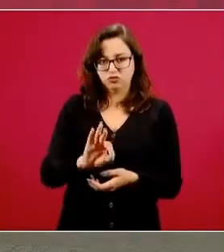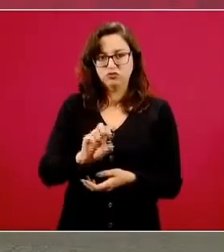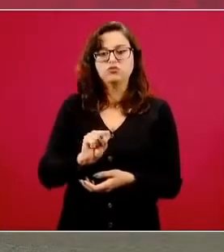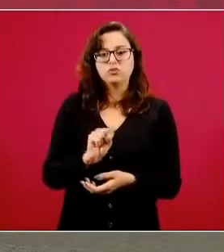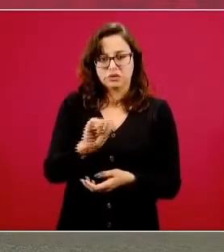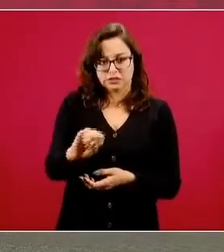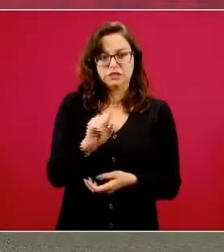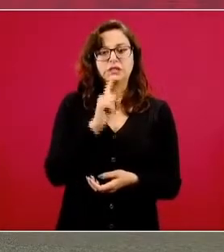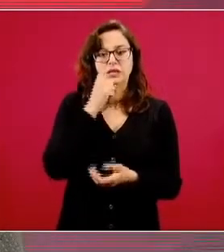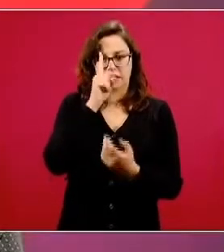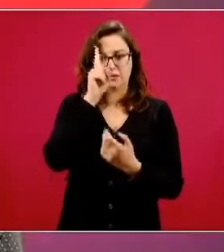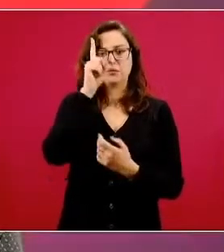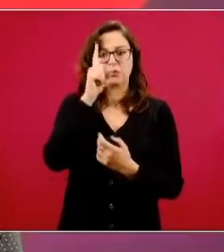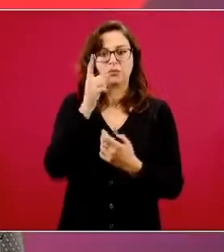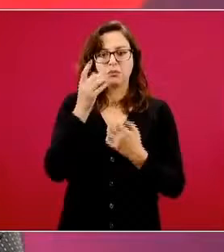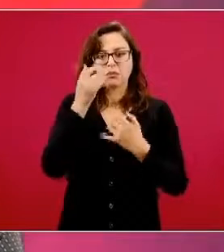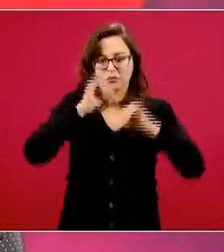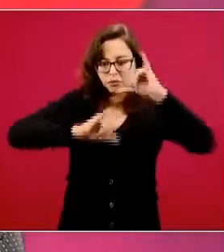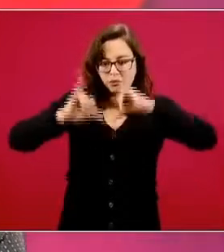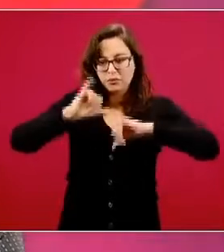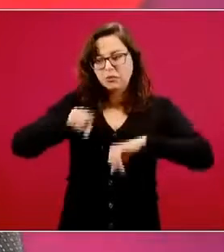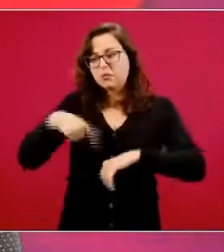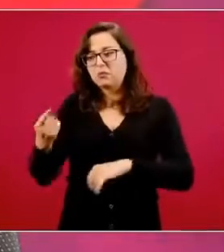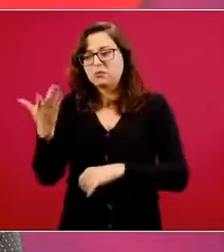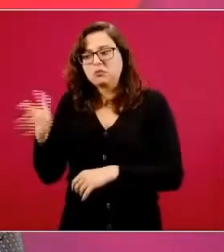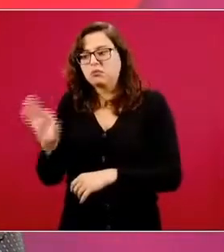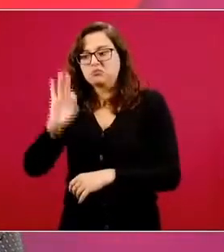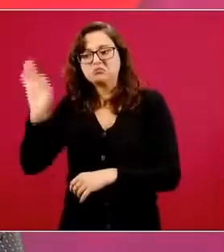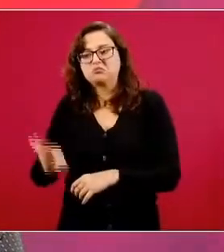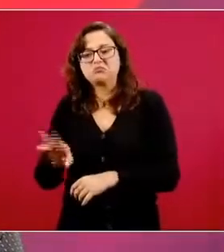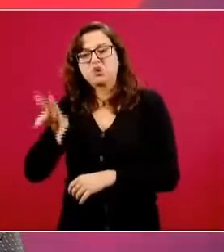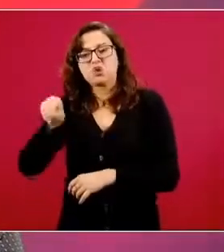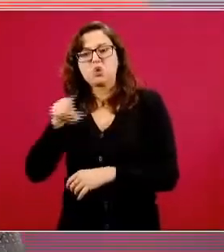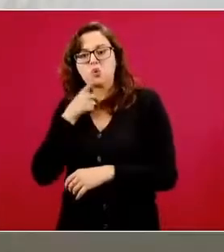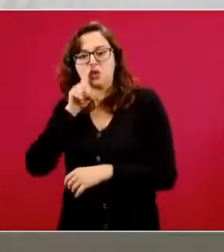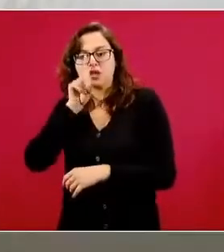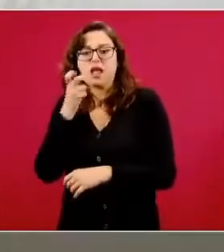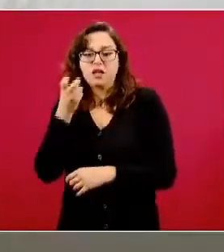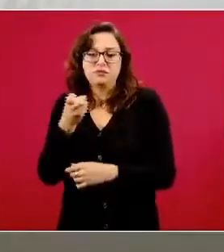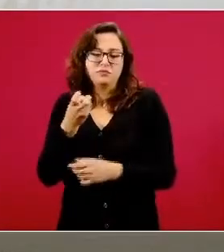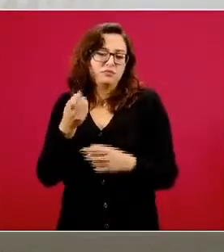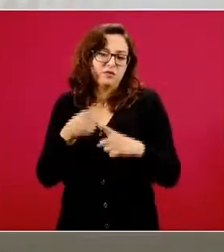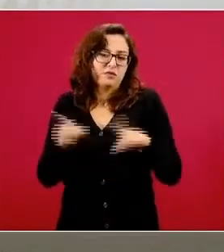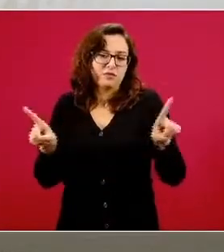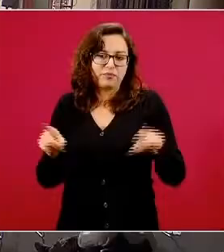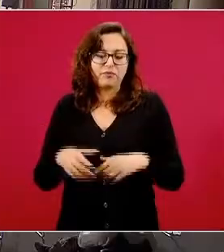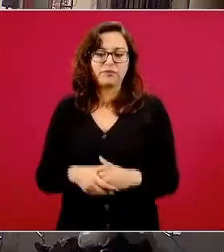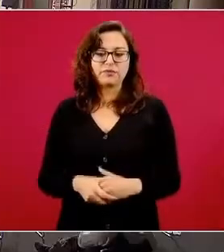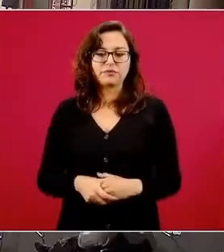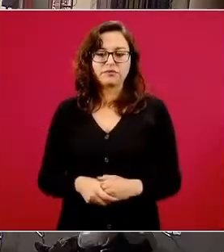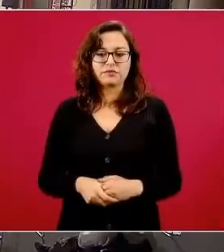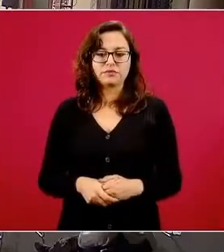tomó muestra de los casos que se tienen registrados. Es por eso ahora la diferencia.